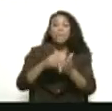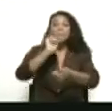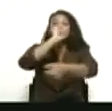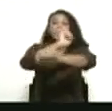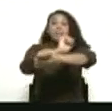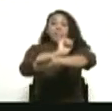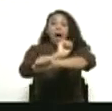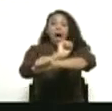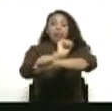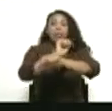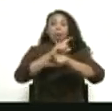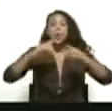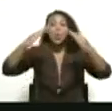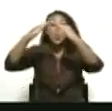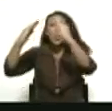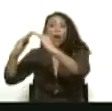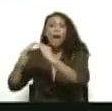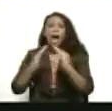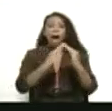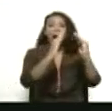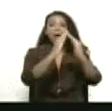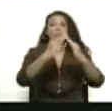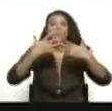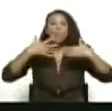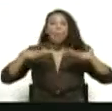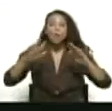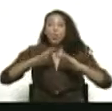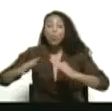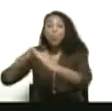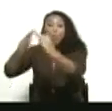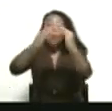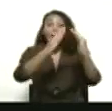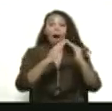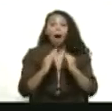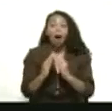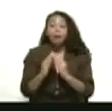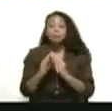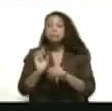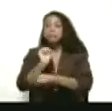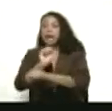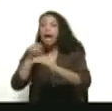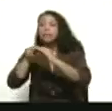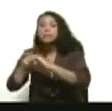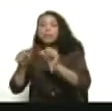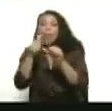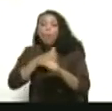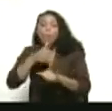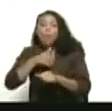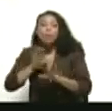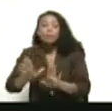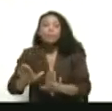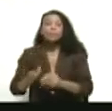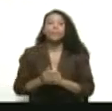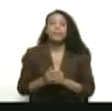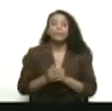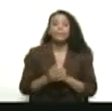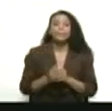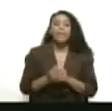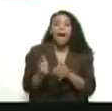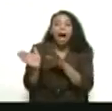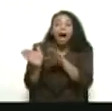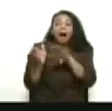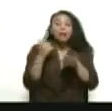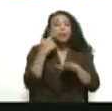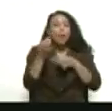libertad, en casas de paz, donde puedan en esos mismos lugares, vean lo importante, en un